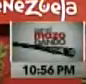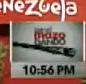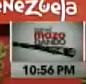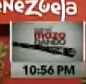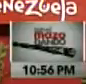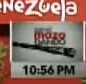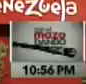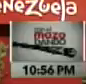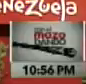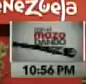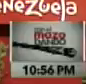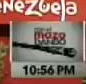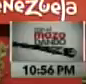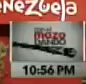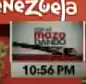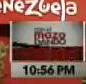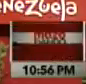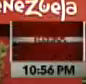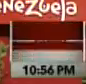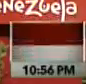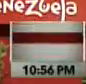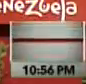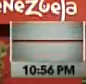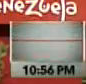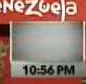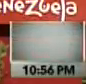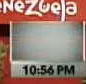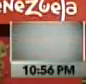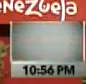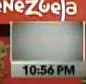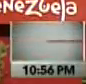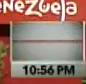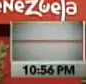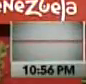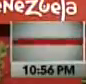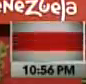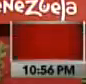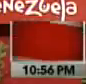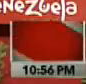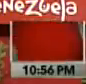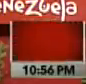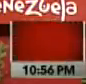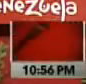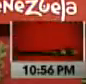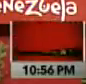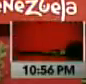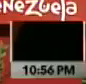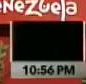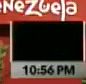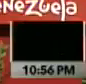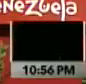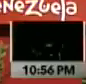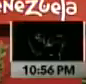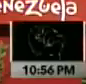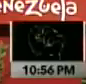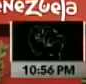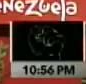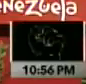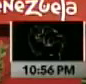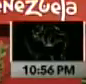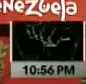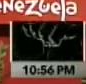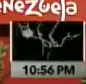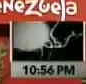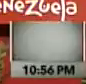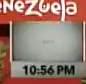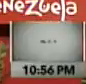y nosotros no nos vamos a rendir pero miren ni en el último respiro levantaremos la bandera de Chávez de Robert de